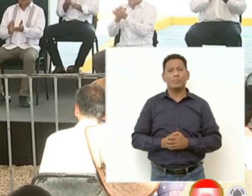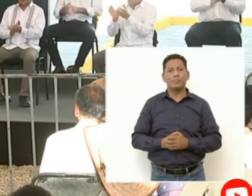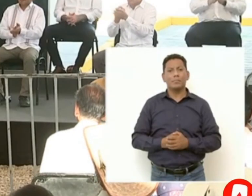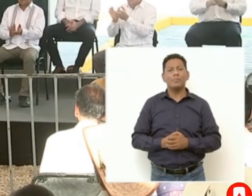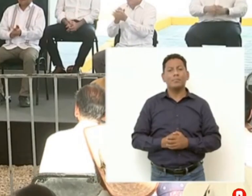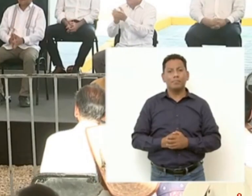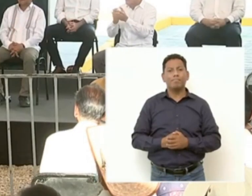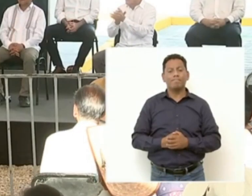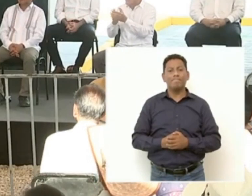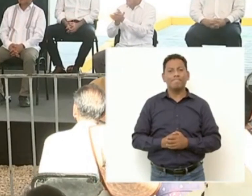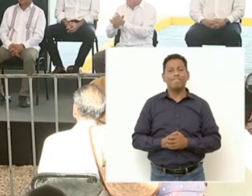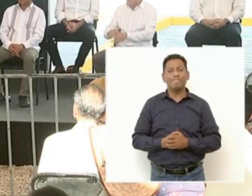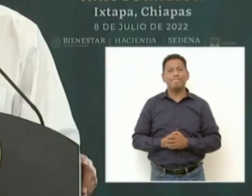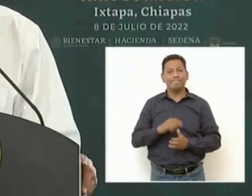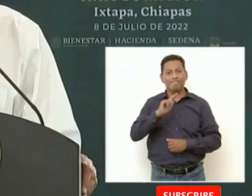Y es